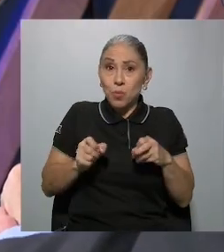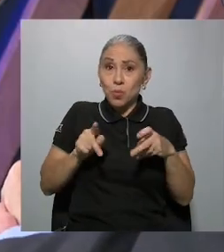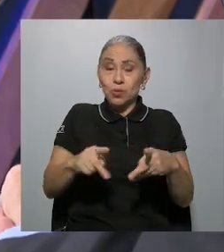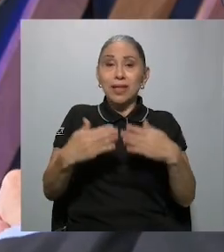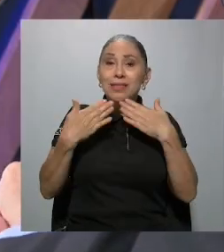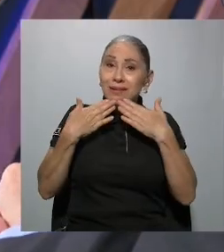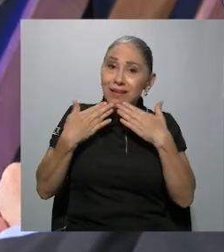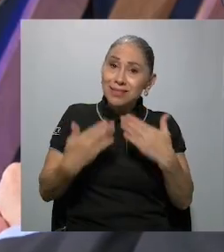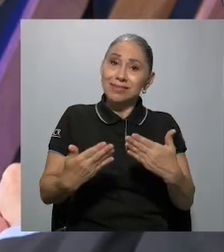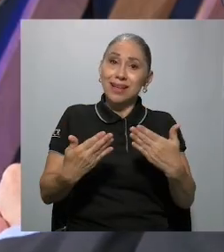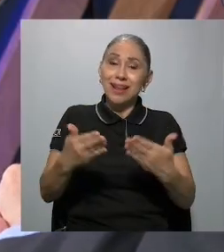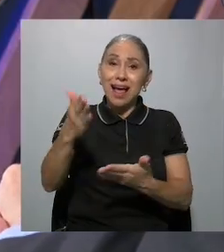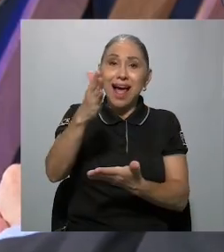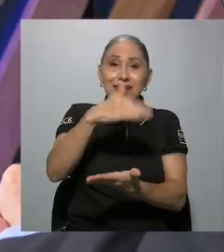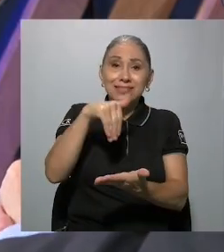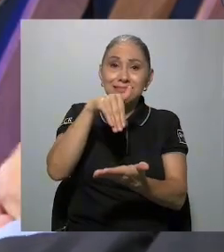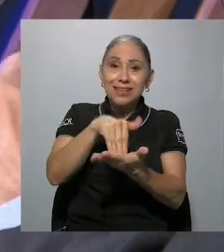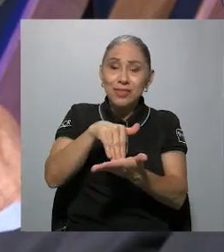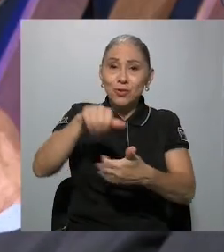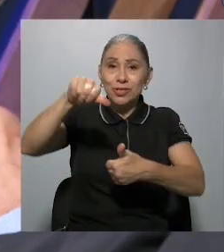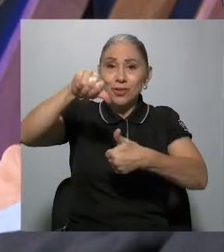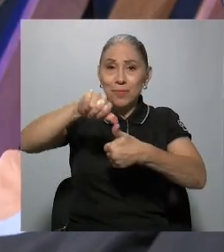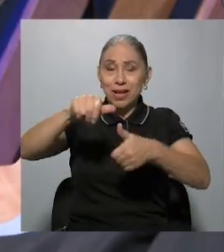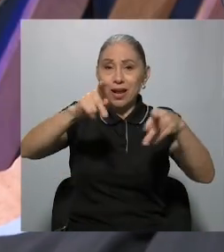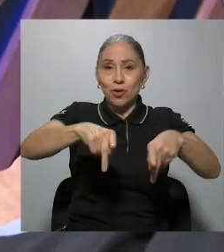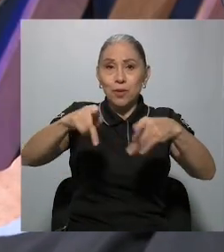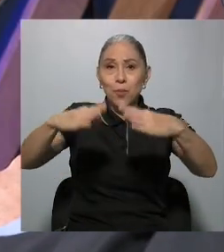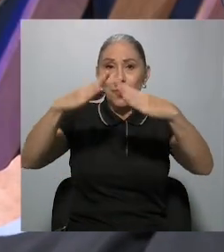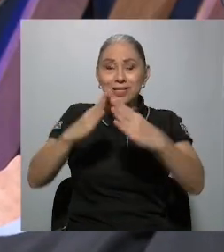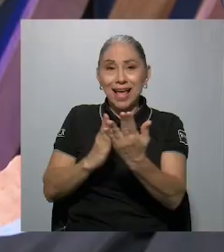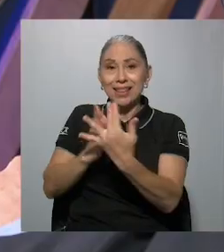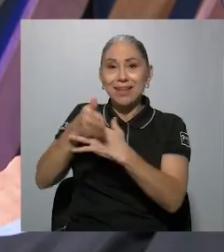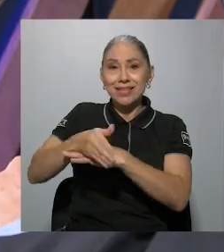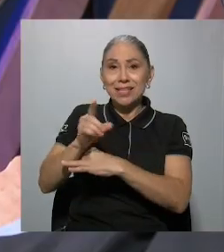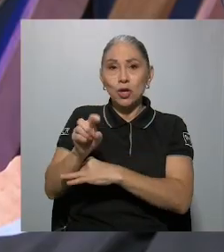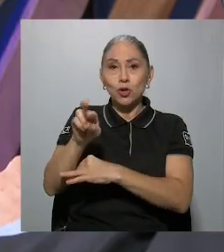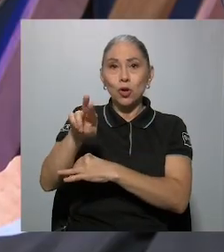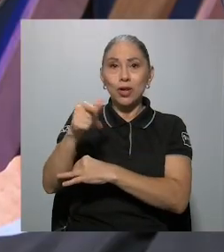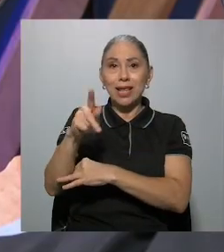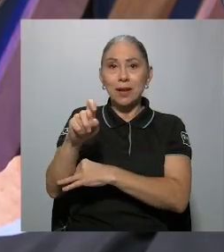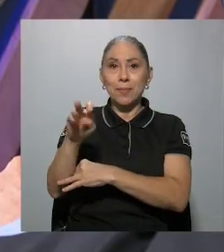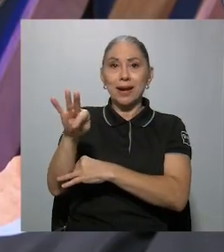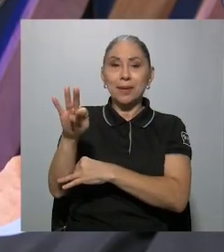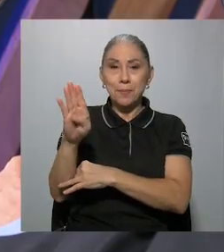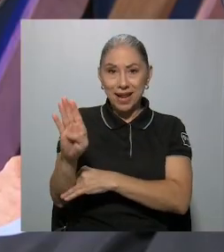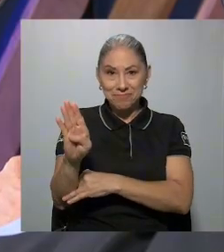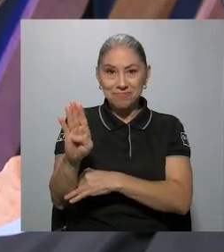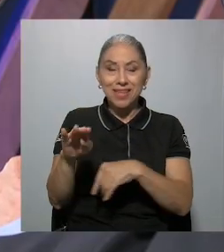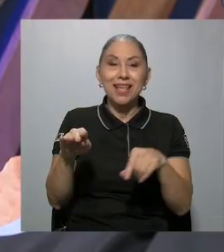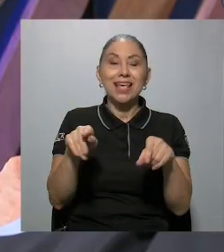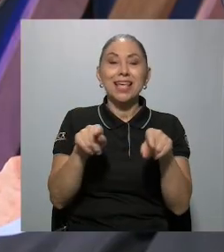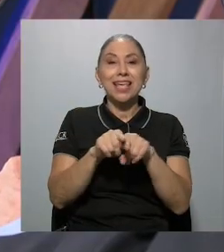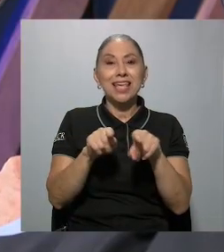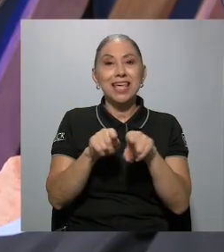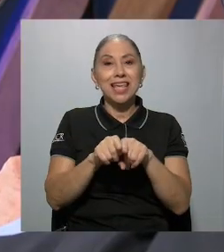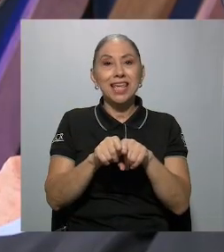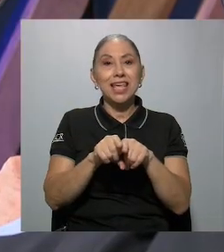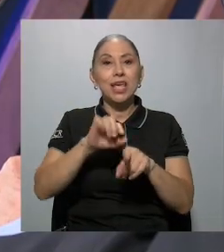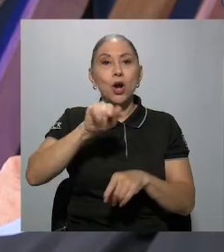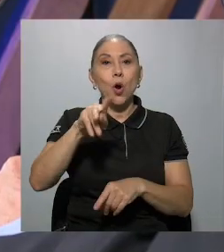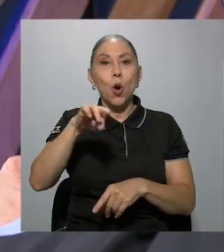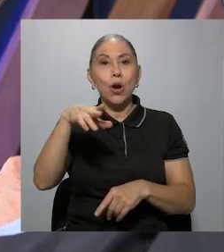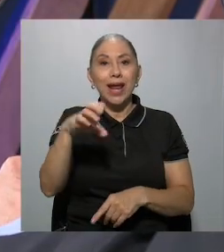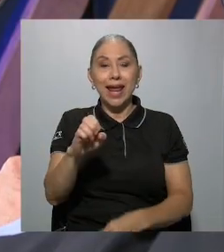de agradecer al Centro Centroamericano de Población a través del doctor Gilbert Brenes, ¿verdad? Y de don